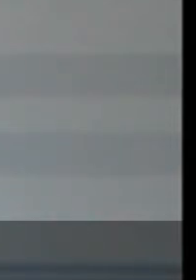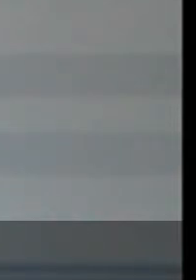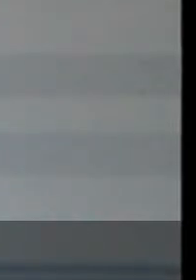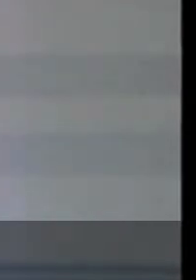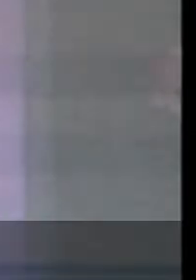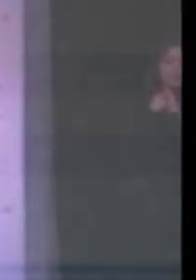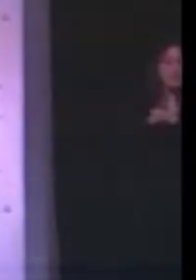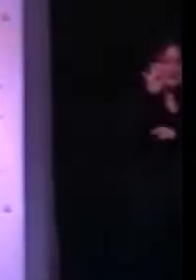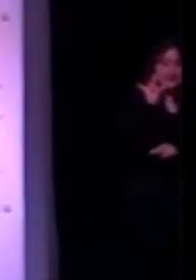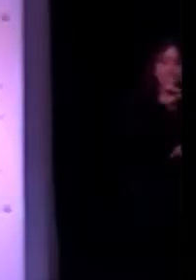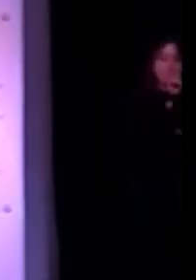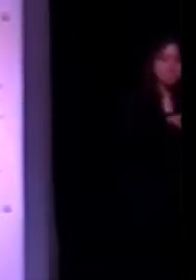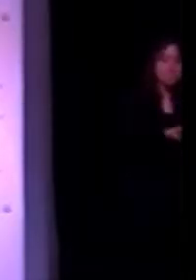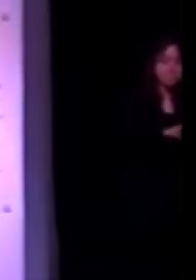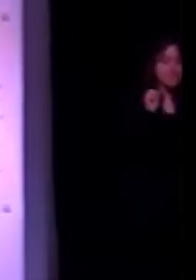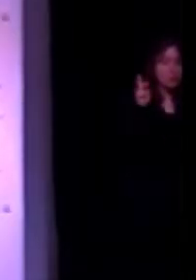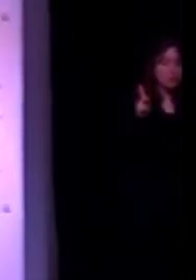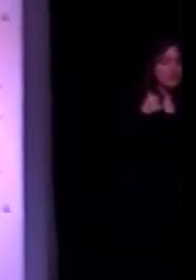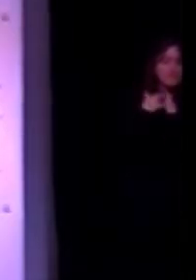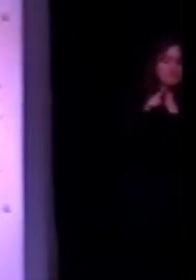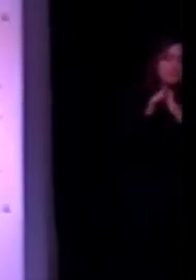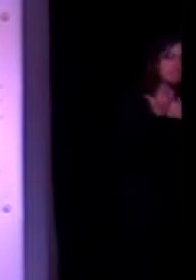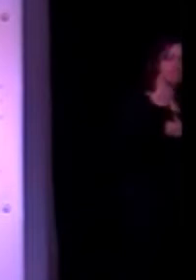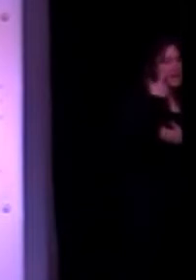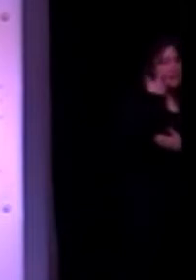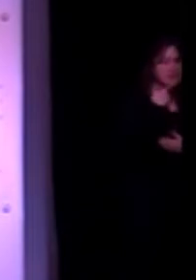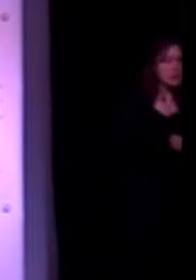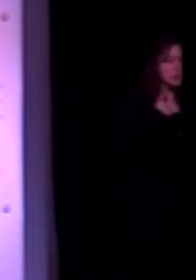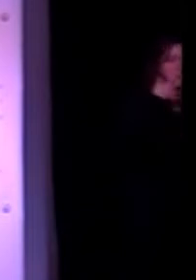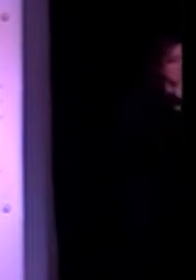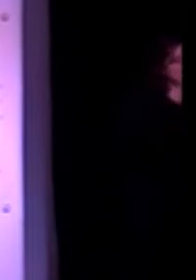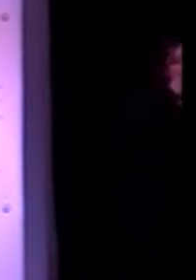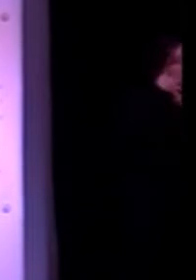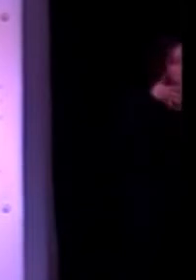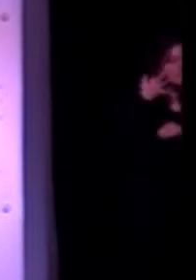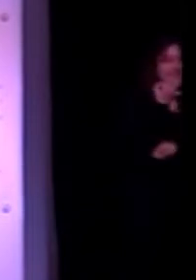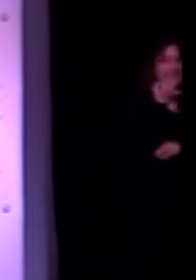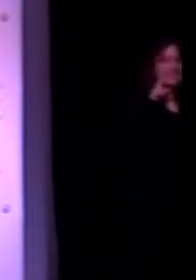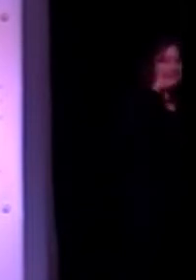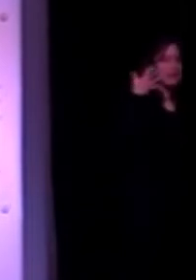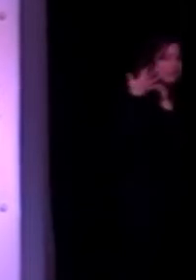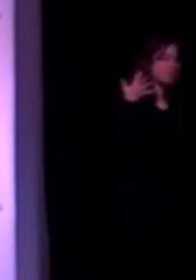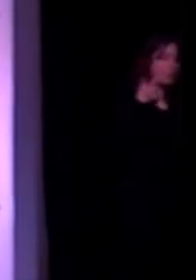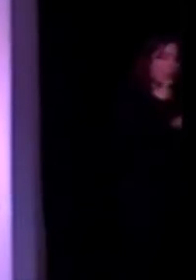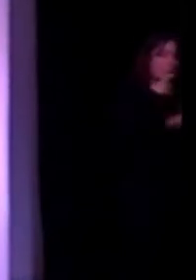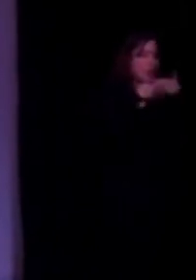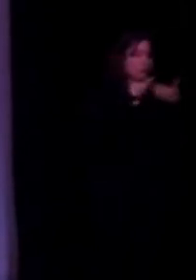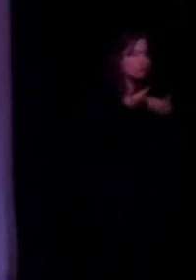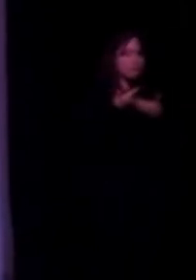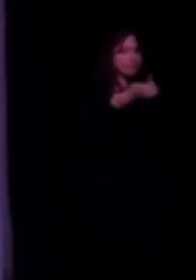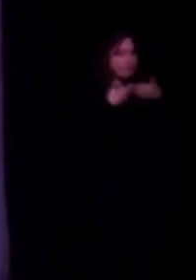a ver me planté a ver de qué podía hablar y digo que ella verano de que tendría que hablar yo